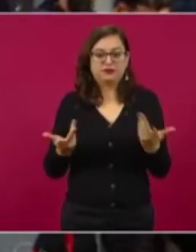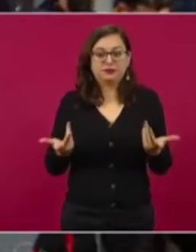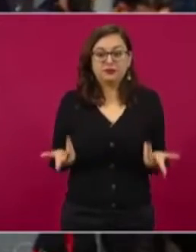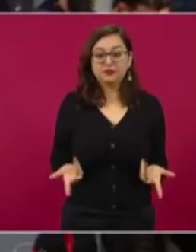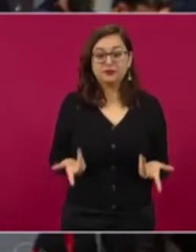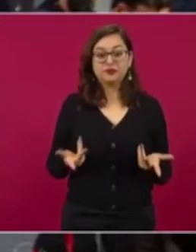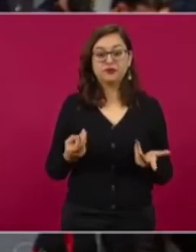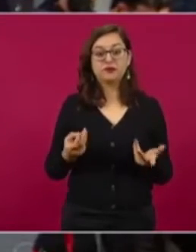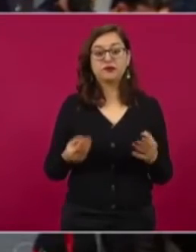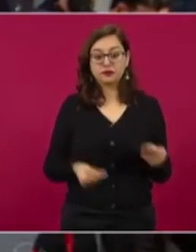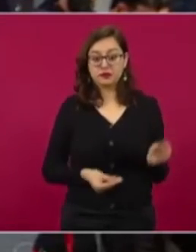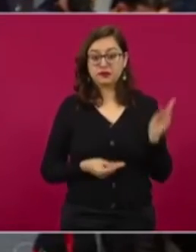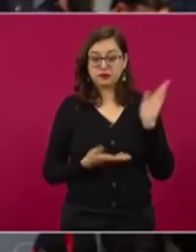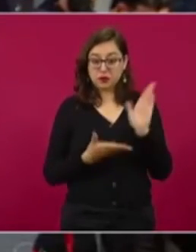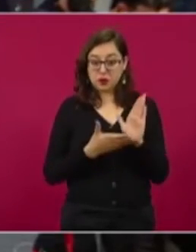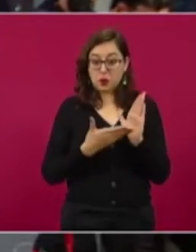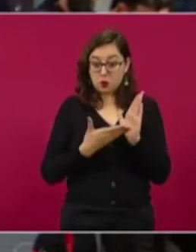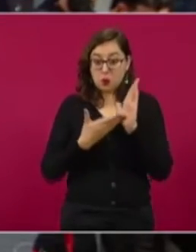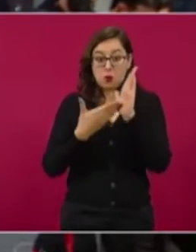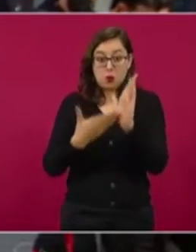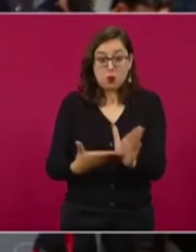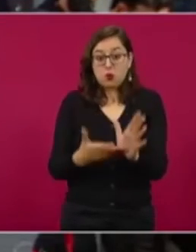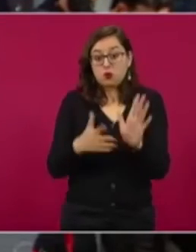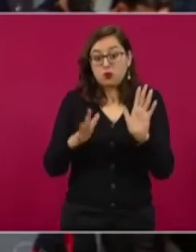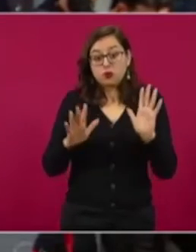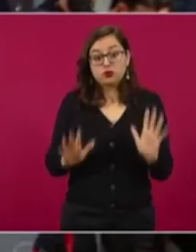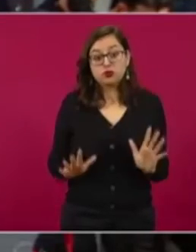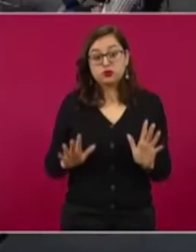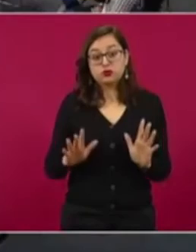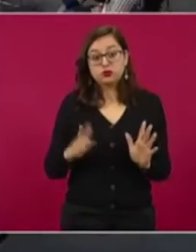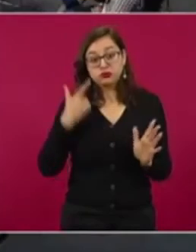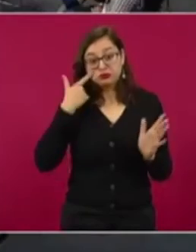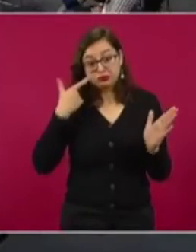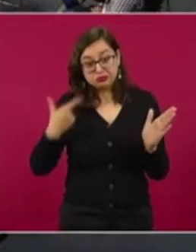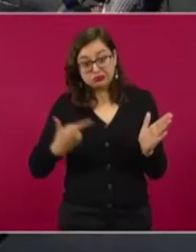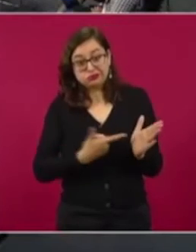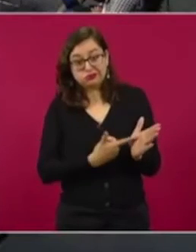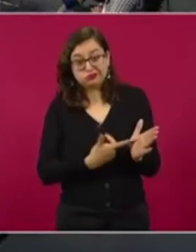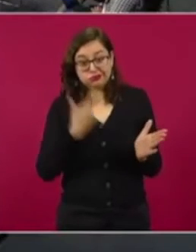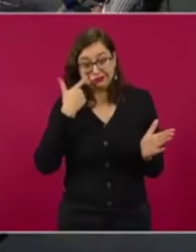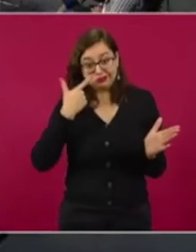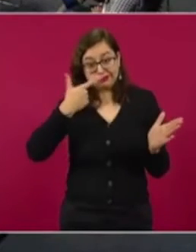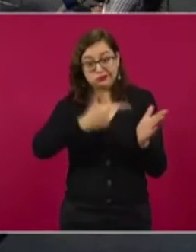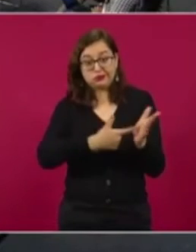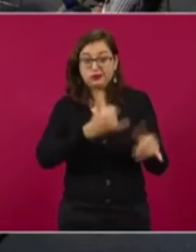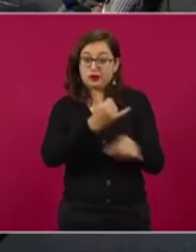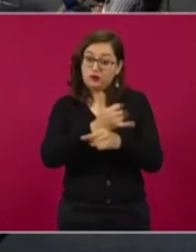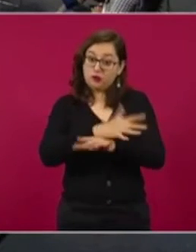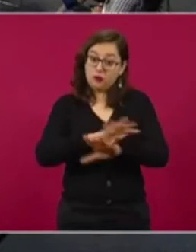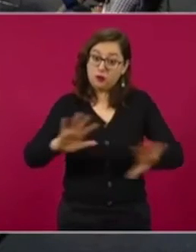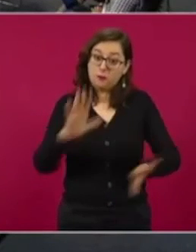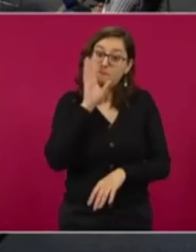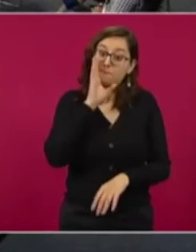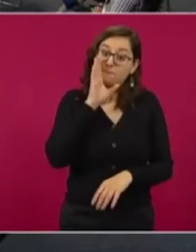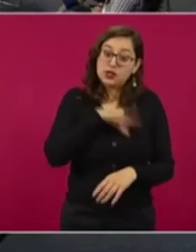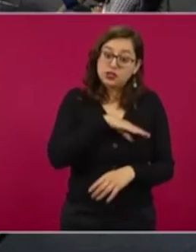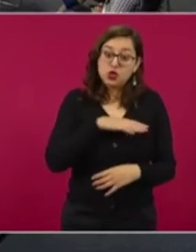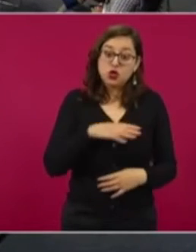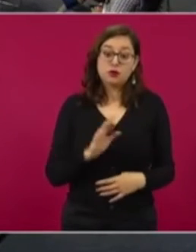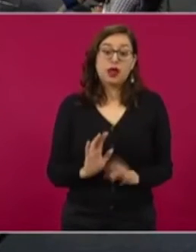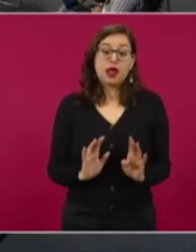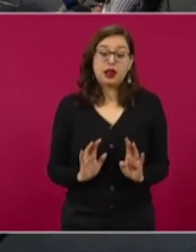Entonces, enseñarle al canciller, nada más véalo, canciller, porque está mal informado de lo que está sucediendo en ese